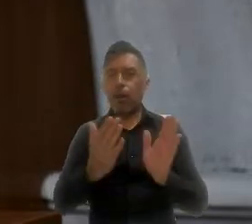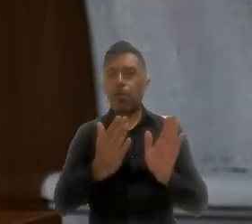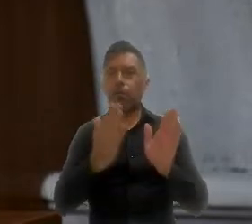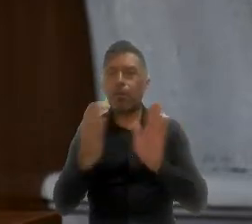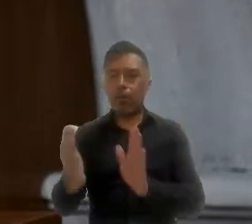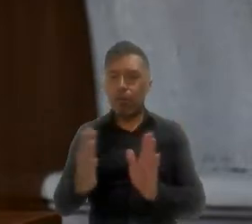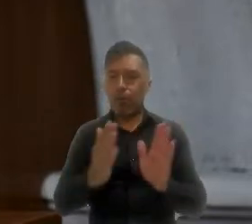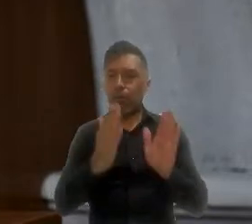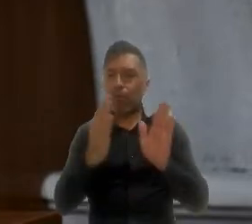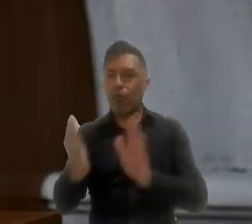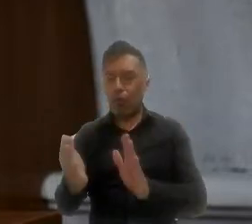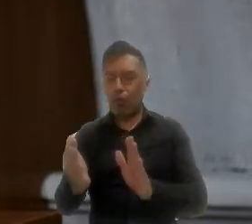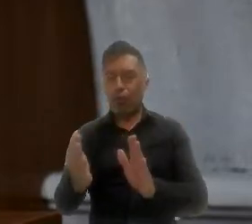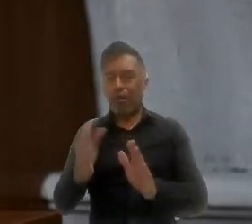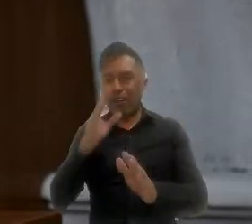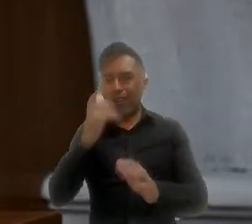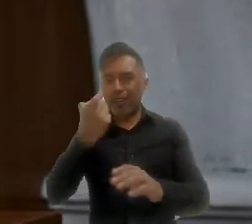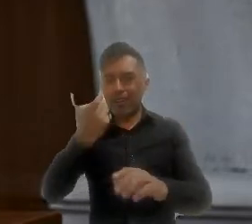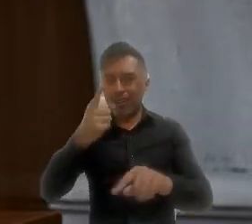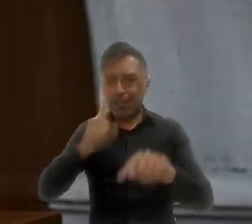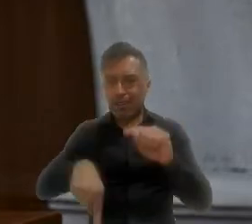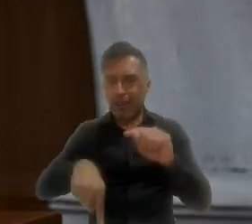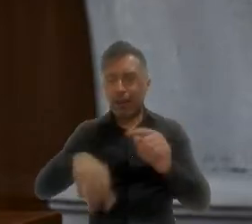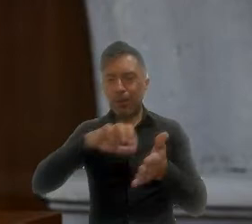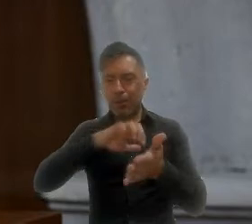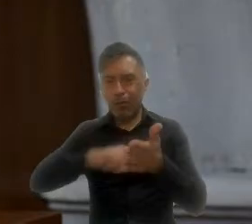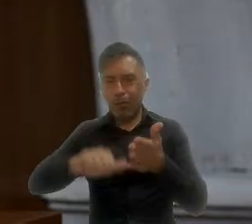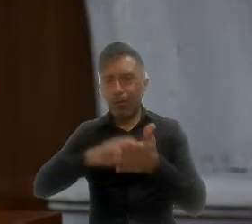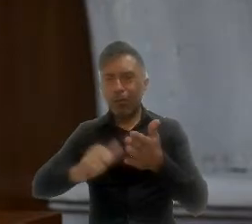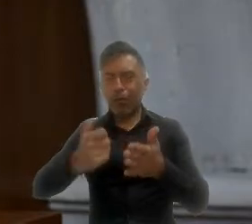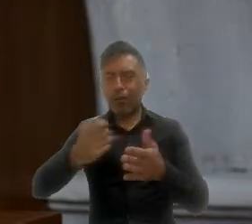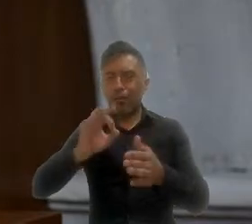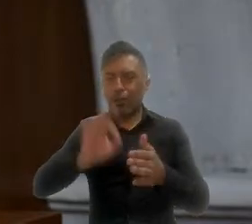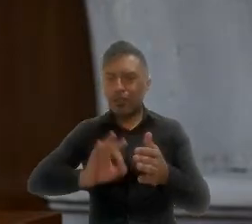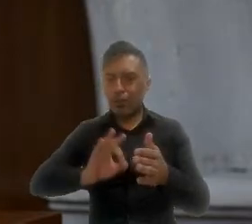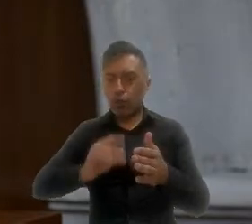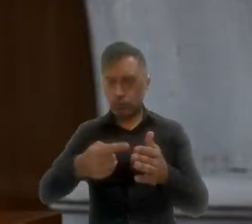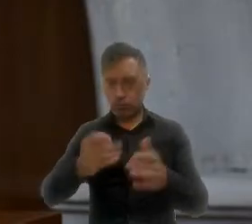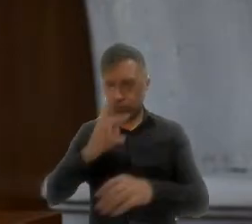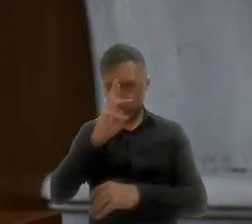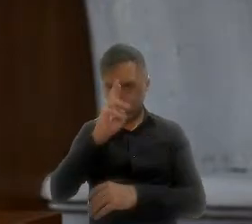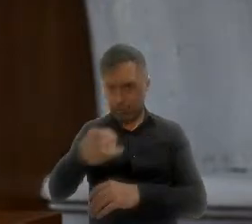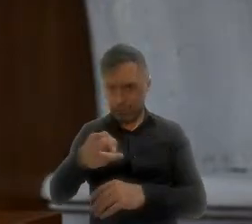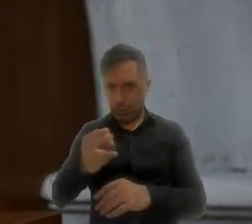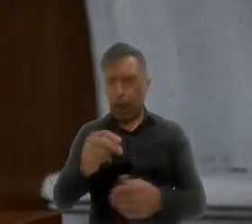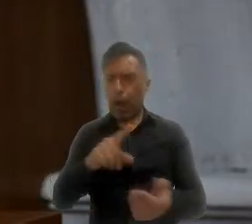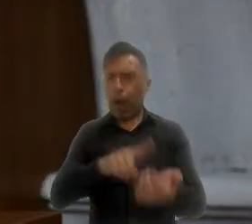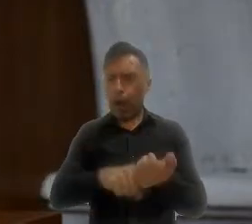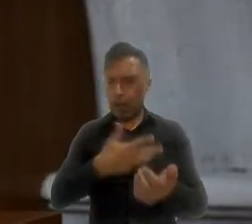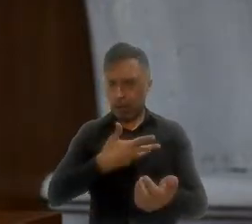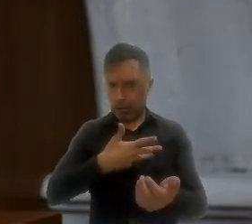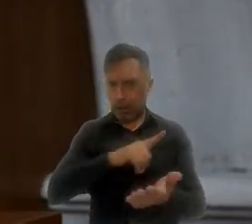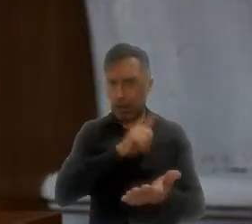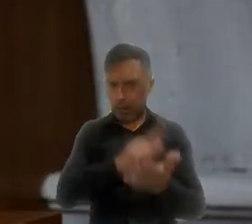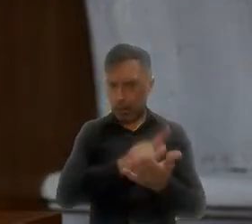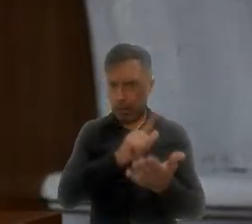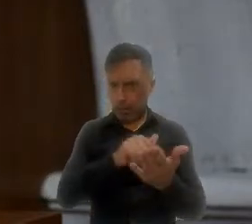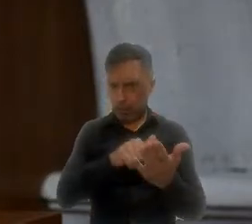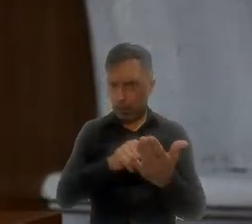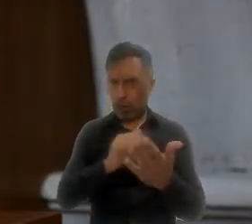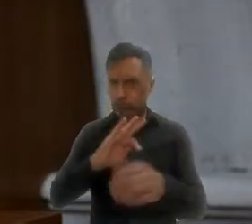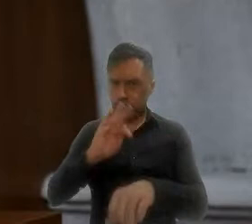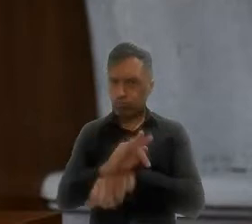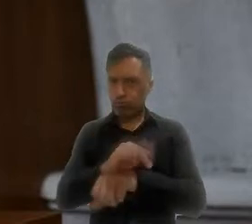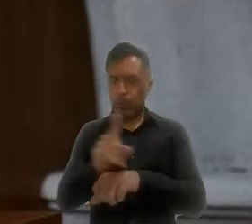resulta inconcebible, sobre todo si consideramos que existen disposiciones jurídicas tendientes a privilegiar el pago